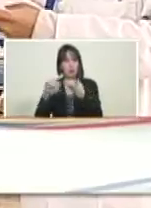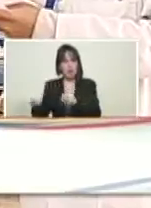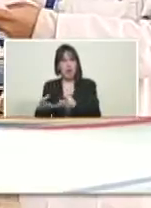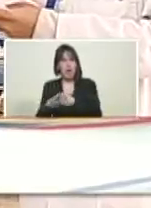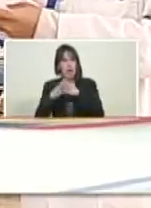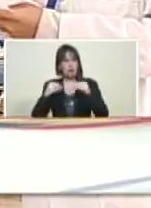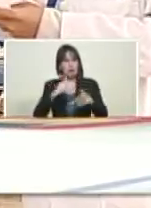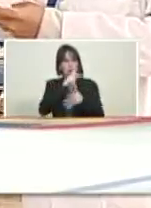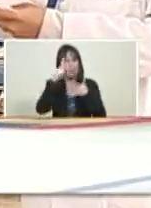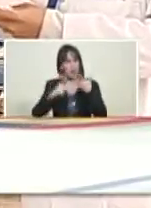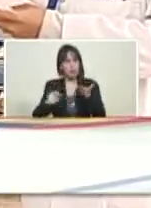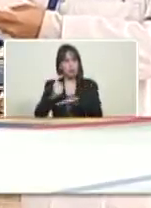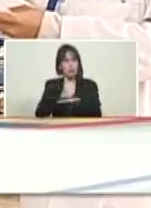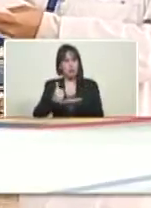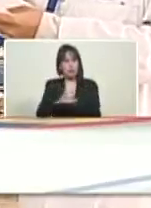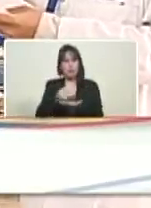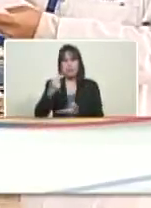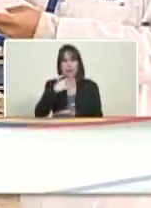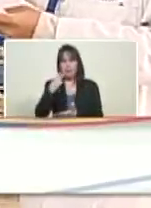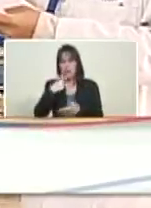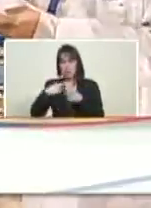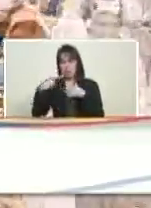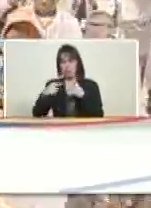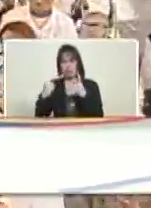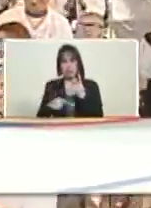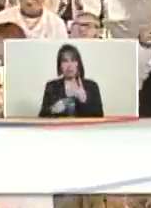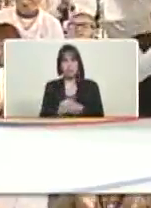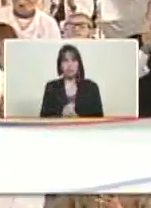los productos farmacéuticos.